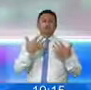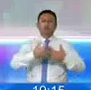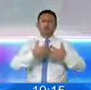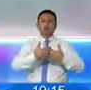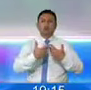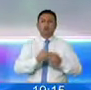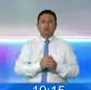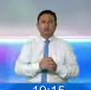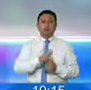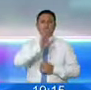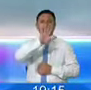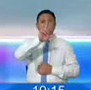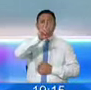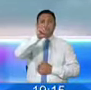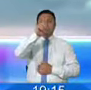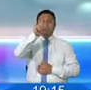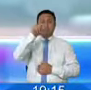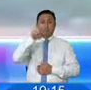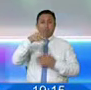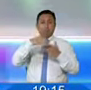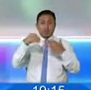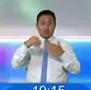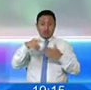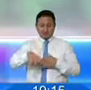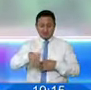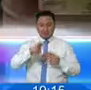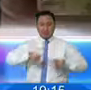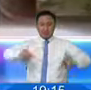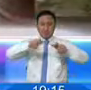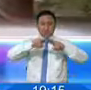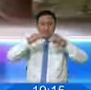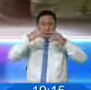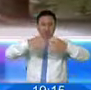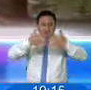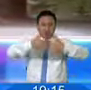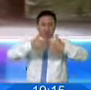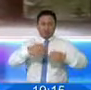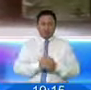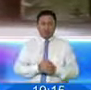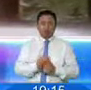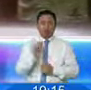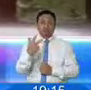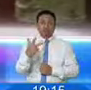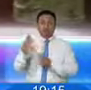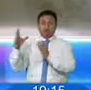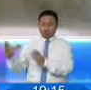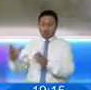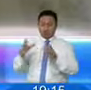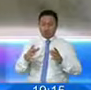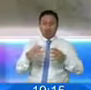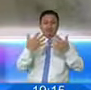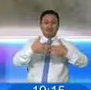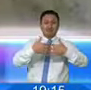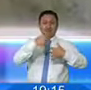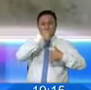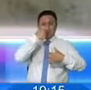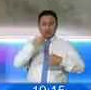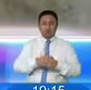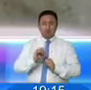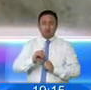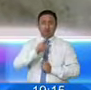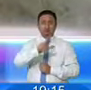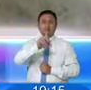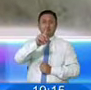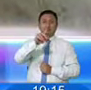son evaluados en $521,000. El primer centro de procesamiento contaba con tres estructuras para la fabricación de la droga. Allí se encontró